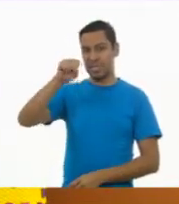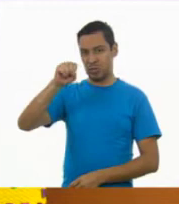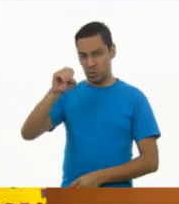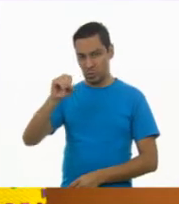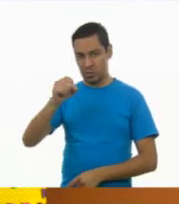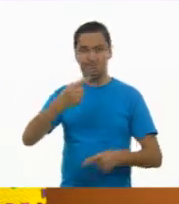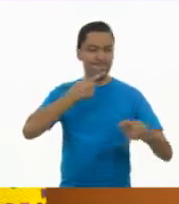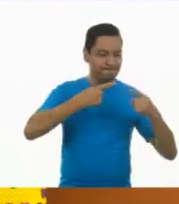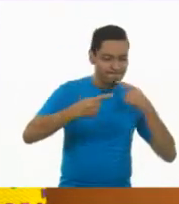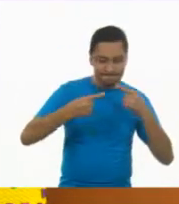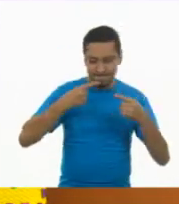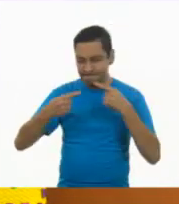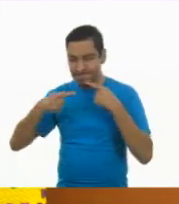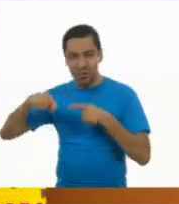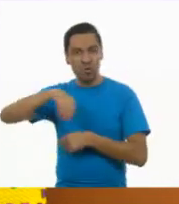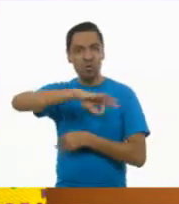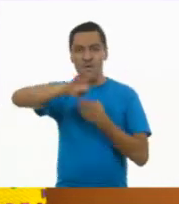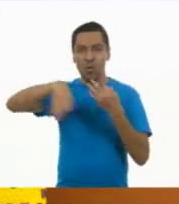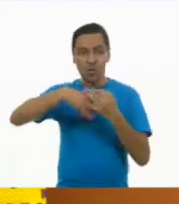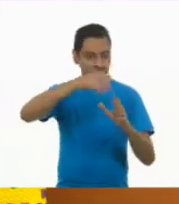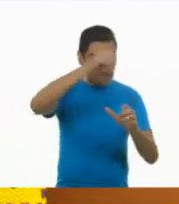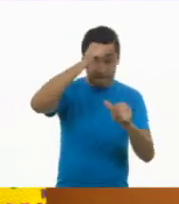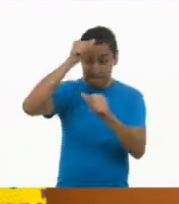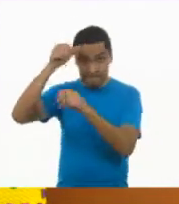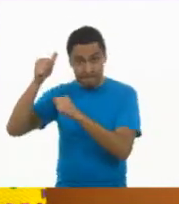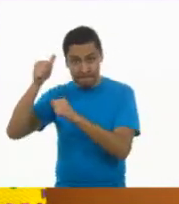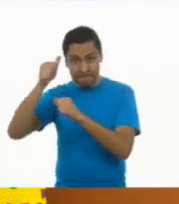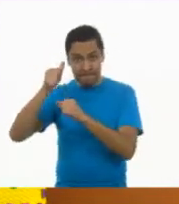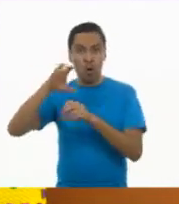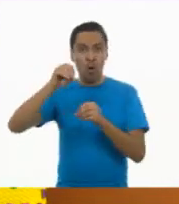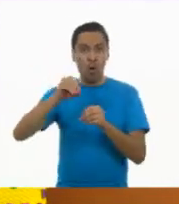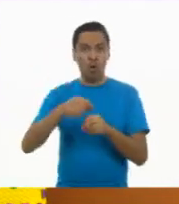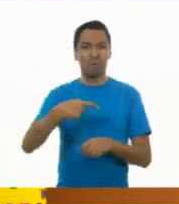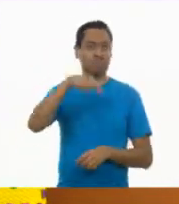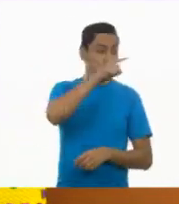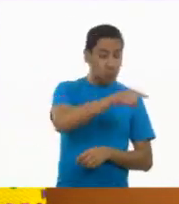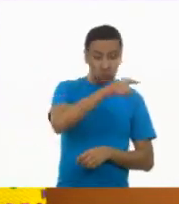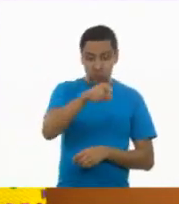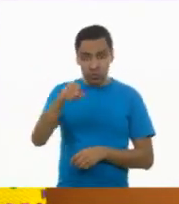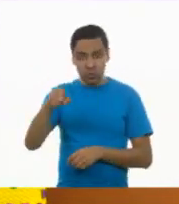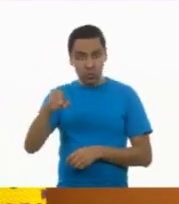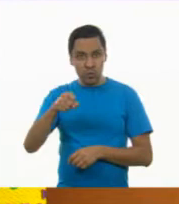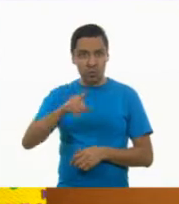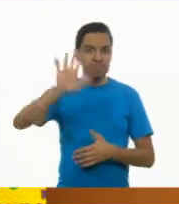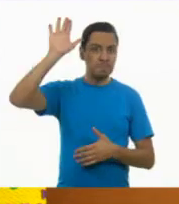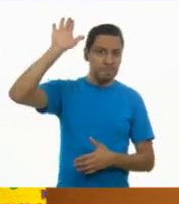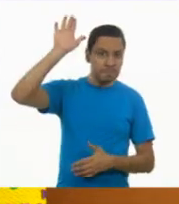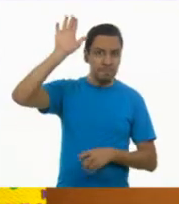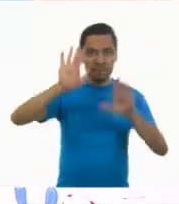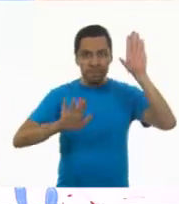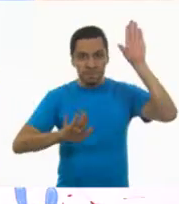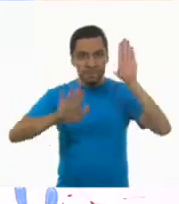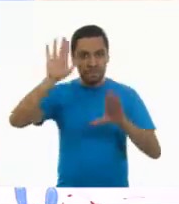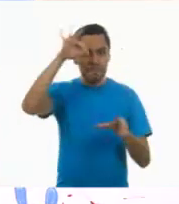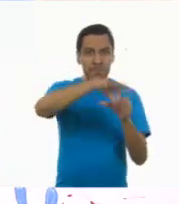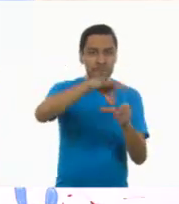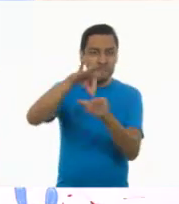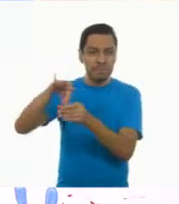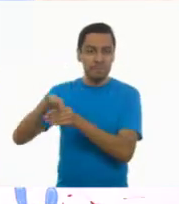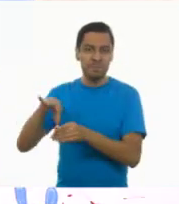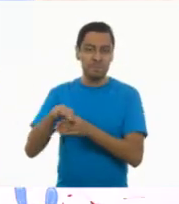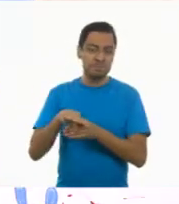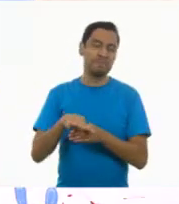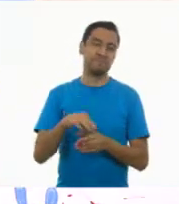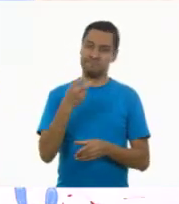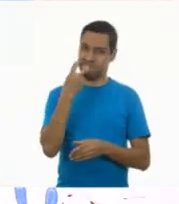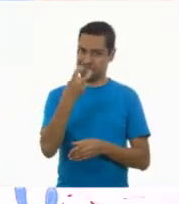se ponen de acuerdo para platicarlo, o mediante una votación. Cierto. Cuando tomamos parte de una decisión